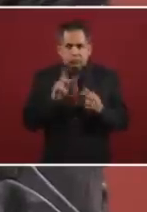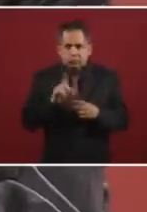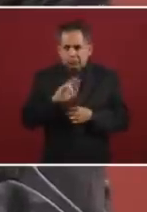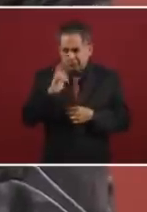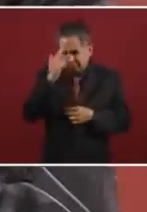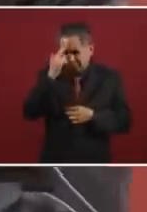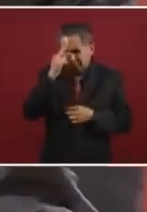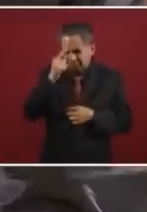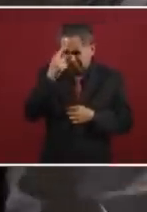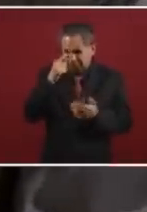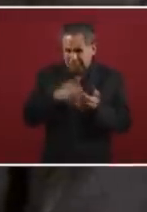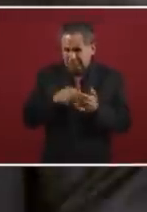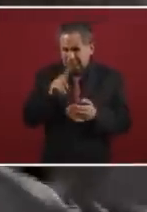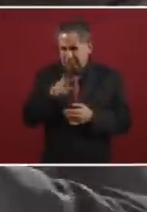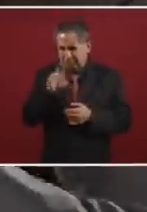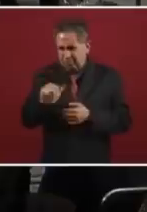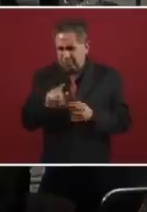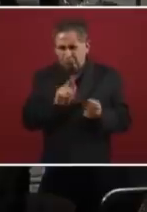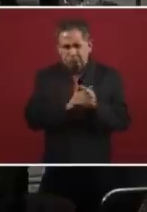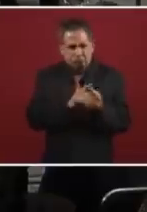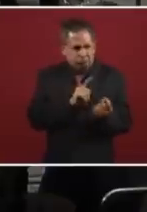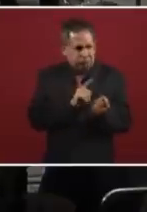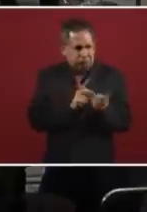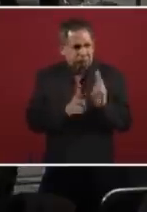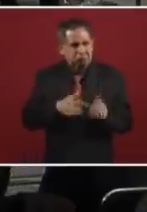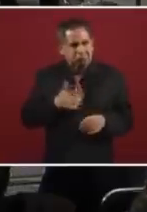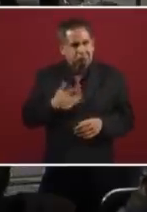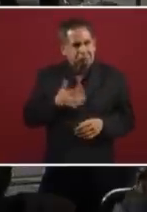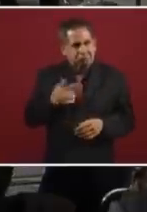recuerdo pero creo que nunca lo he visto